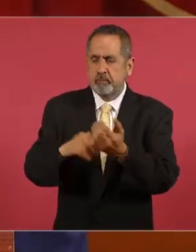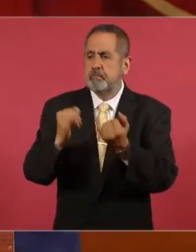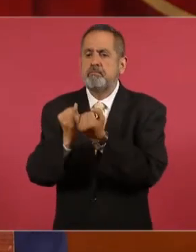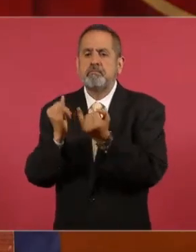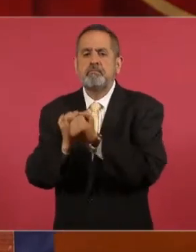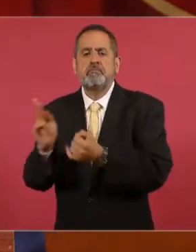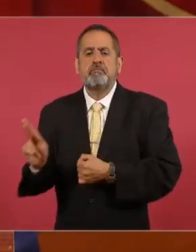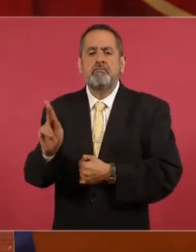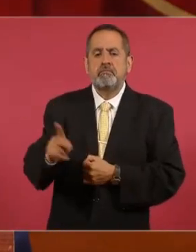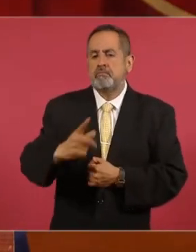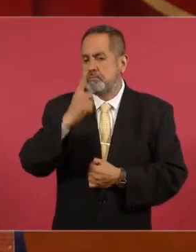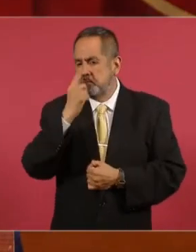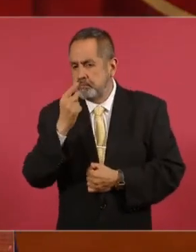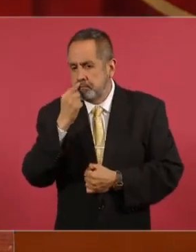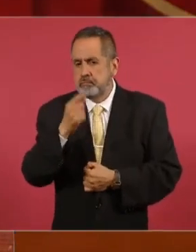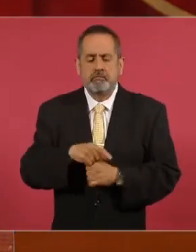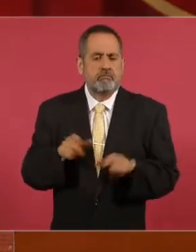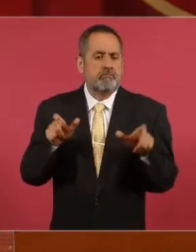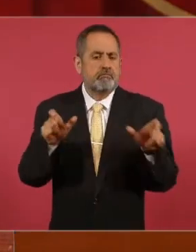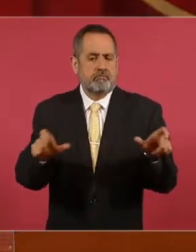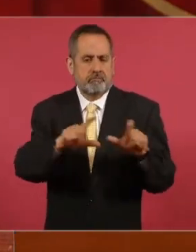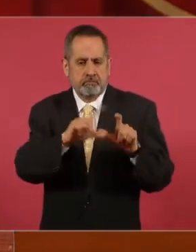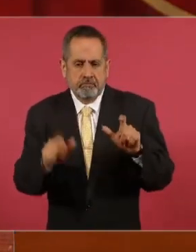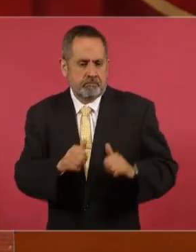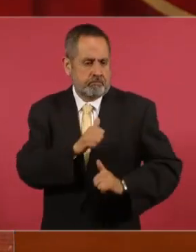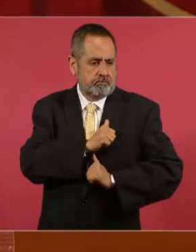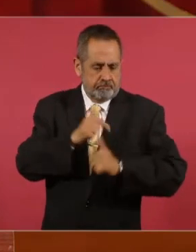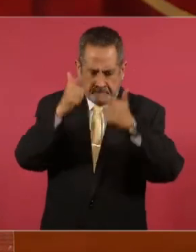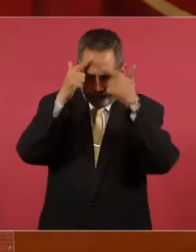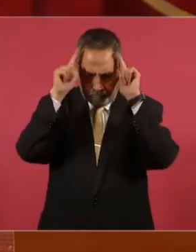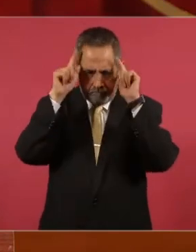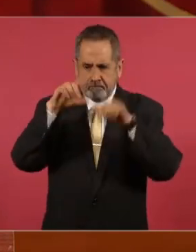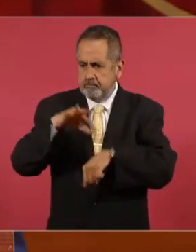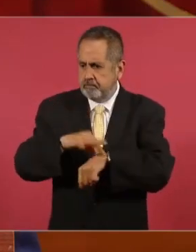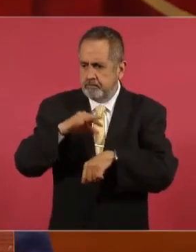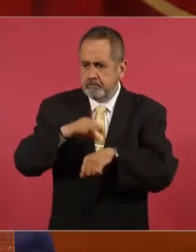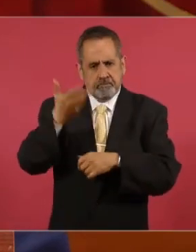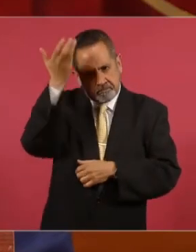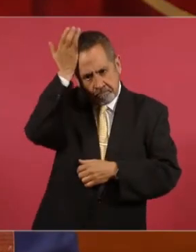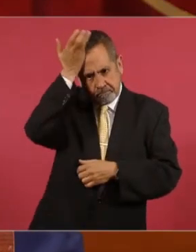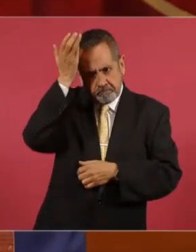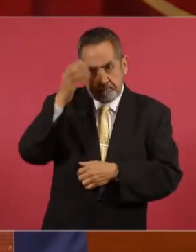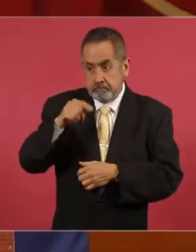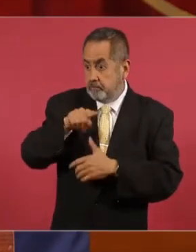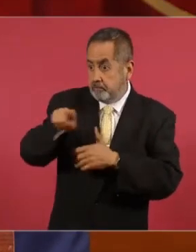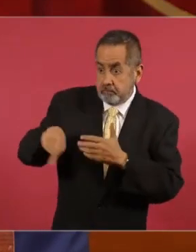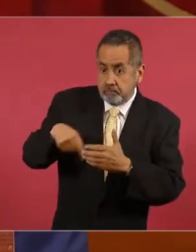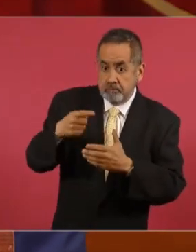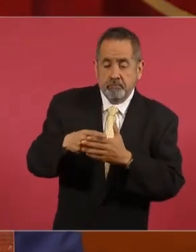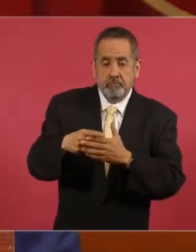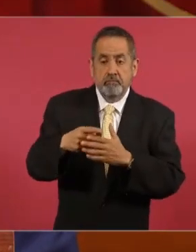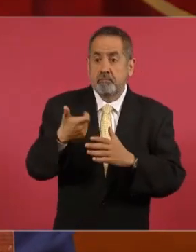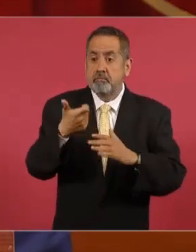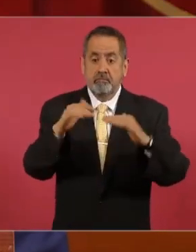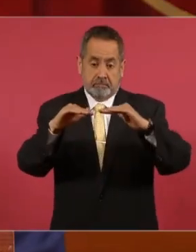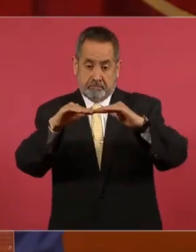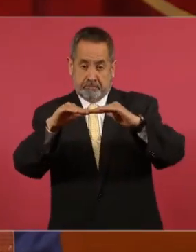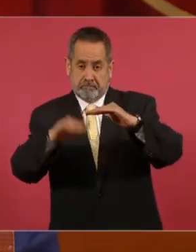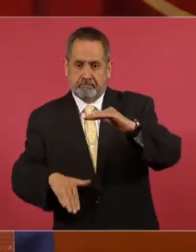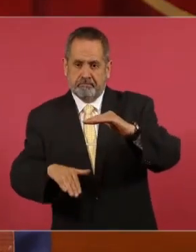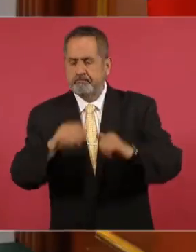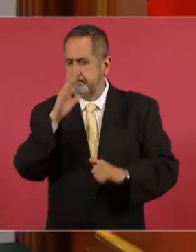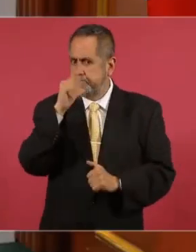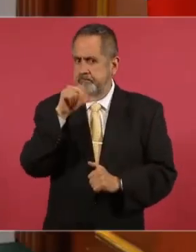policías, guardias nacionales, soldados, marinos, médicos y enfermeras, no podrá ser menor a lo